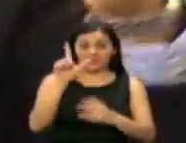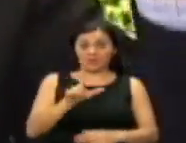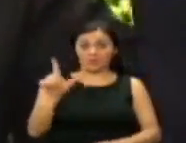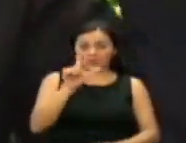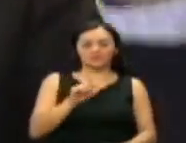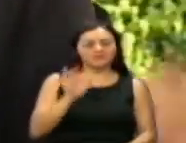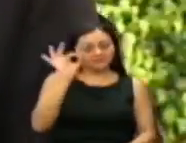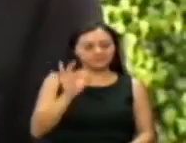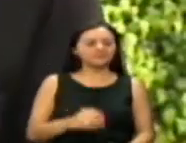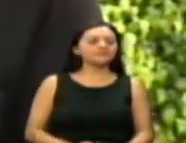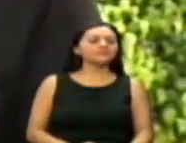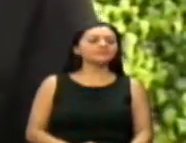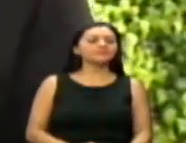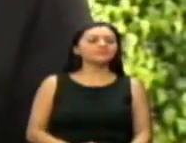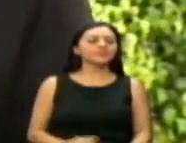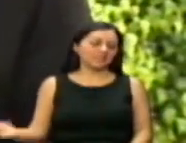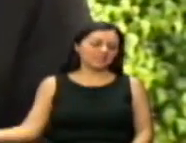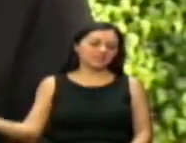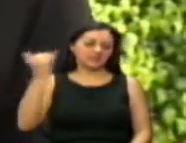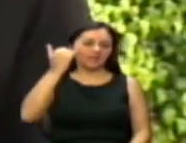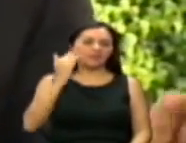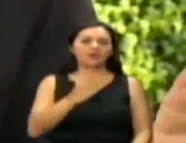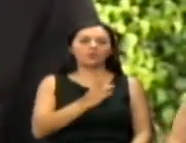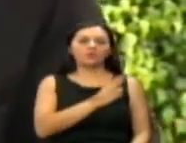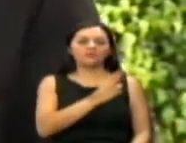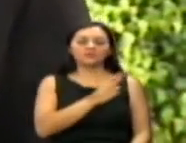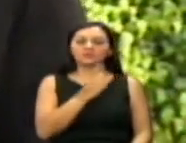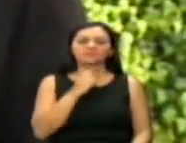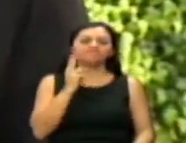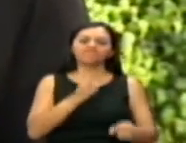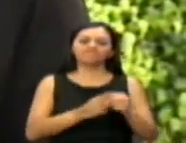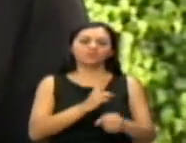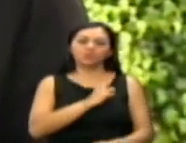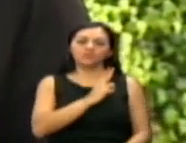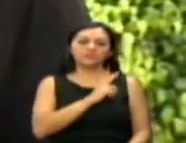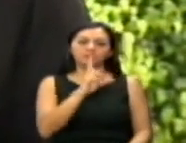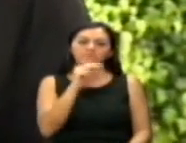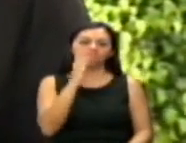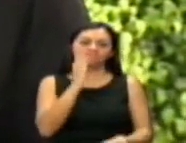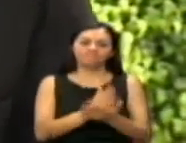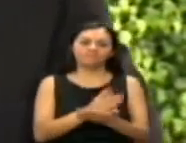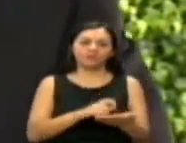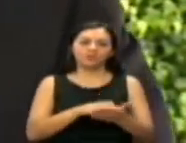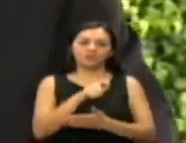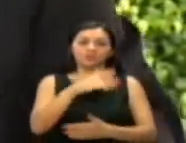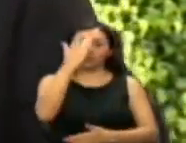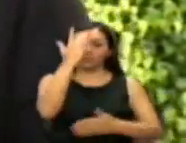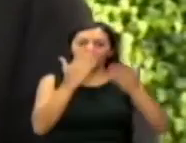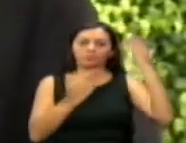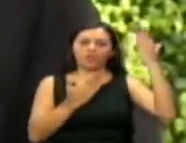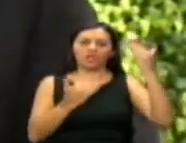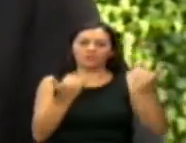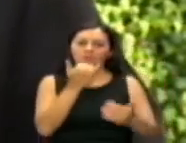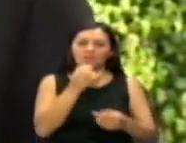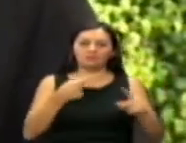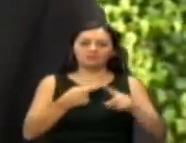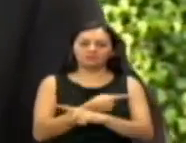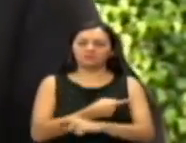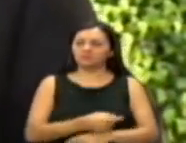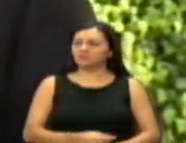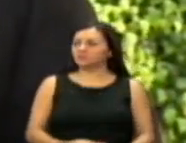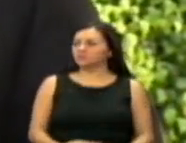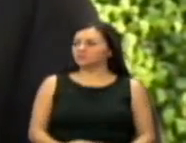me llaman los dueños de la universidad a decir que no podía seguir siendo profesor por ser político. Ya. Y ahí cambió mi